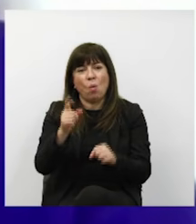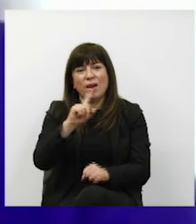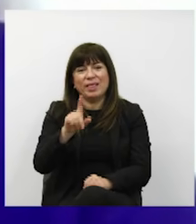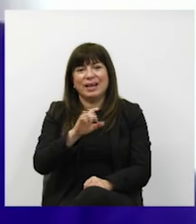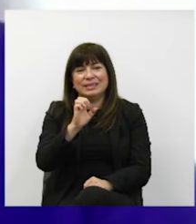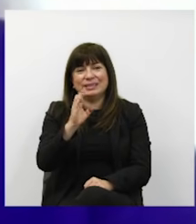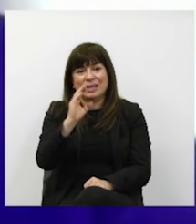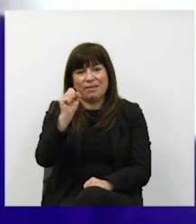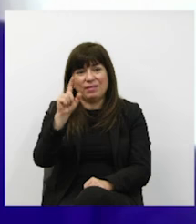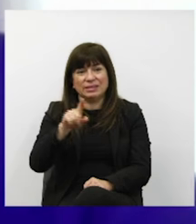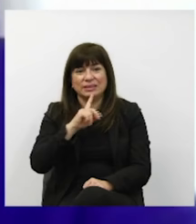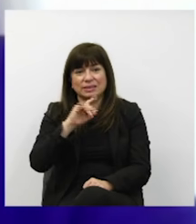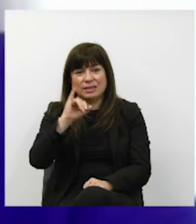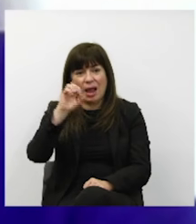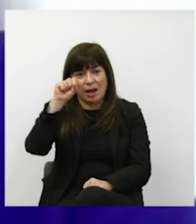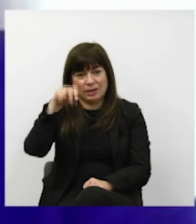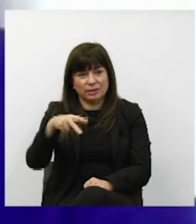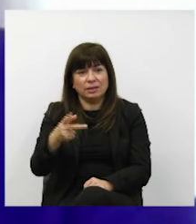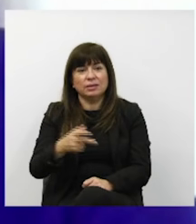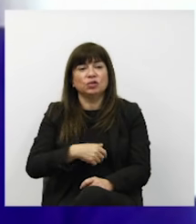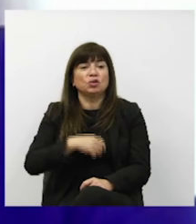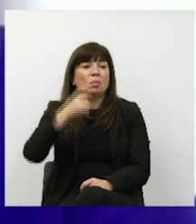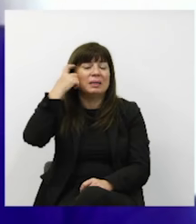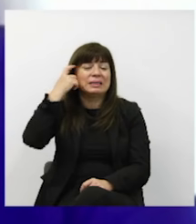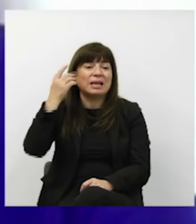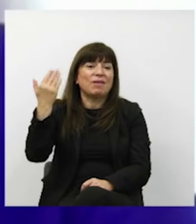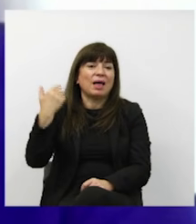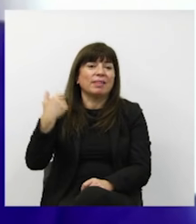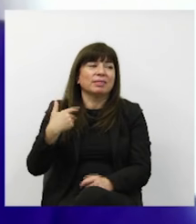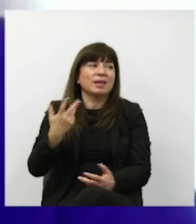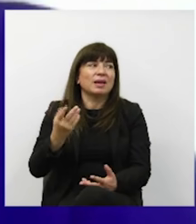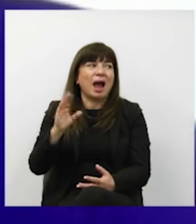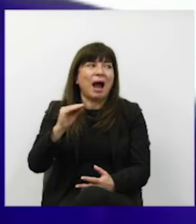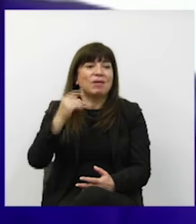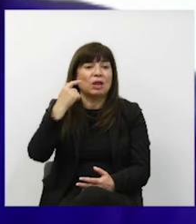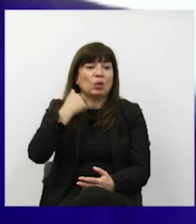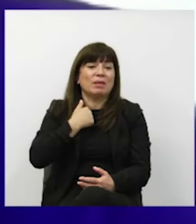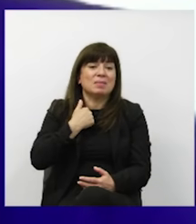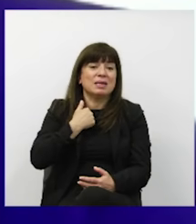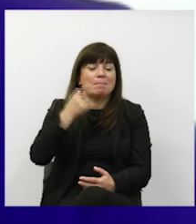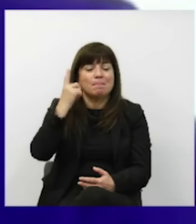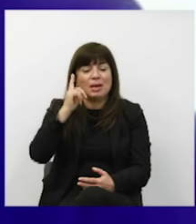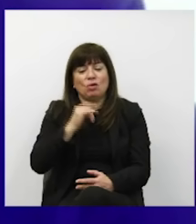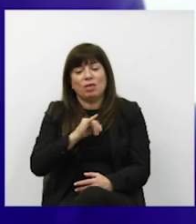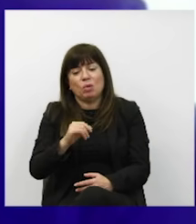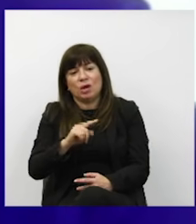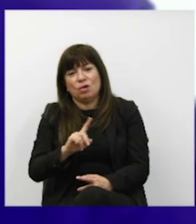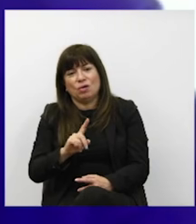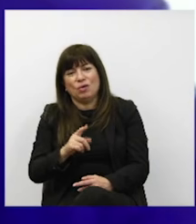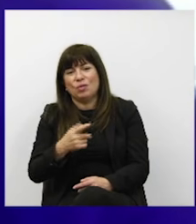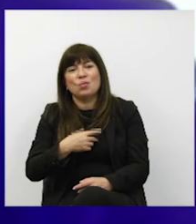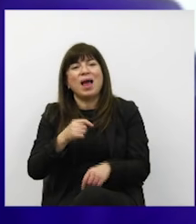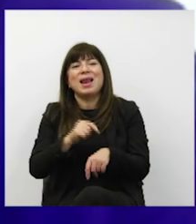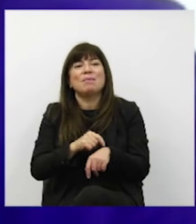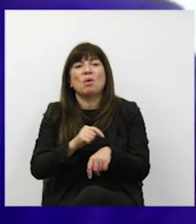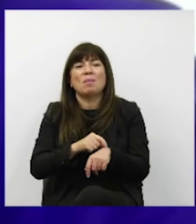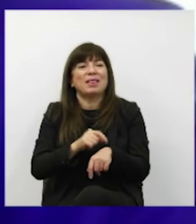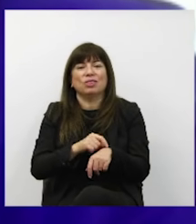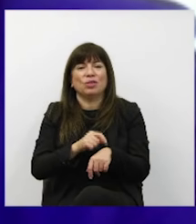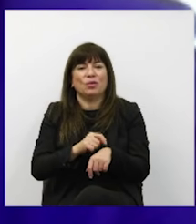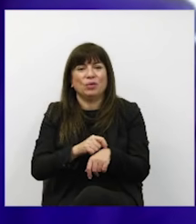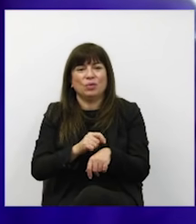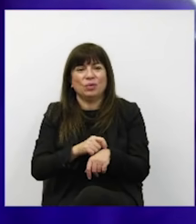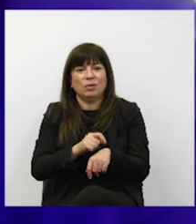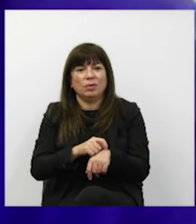estaba apelando a mí, pero me di cuenta después que no. No es el momento de la ortodoxia fiscal. No es el momento. Y como alguien lo dijo muy